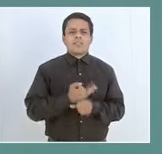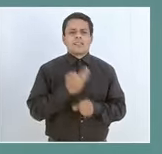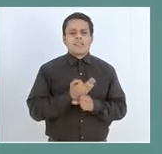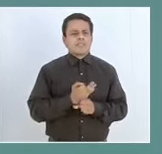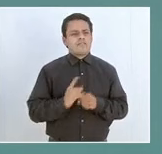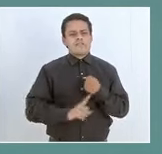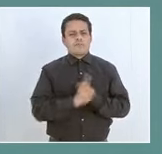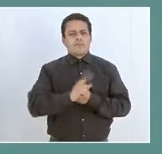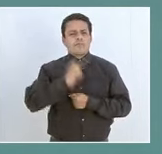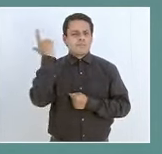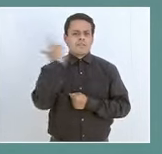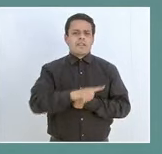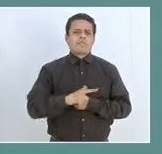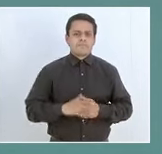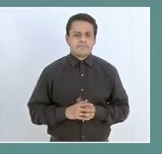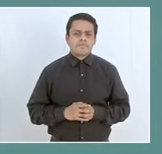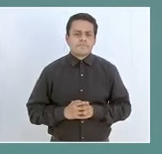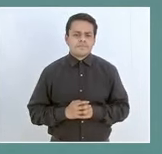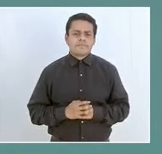sucediendo.